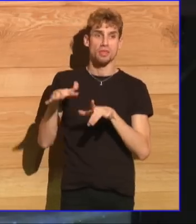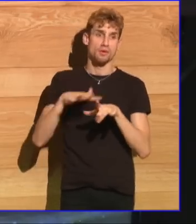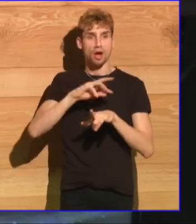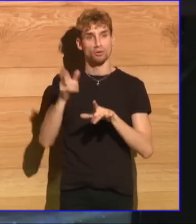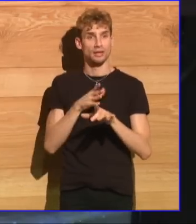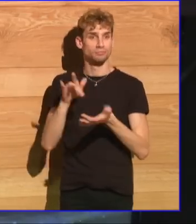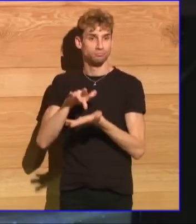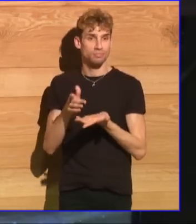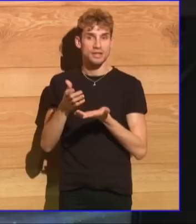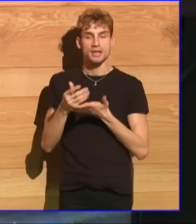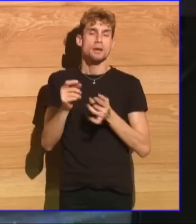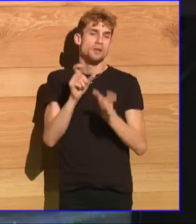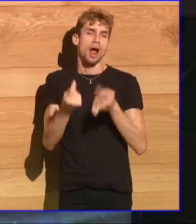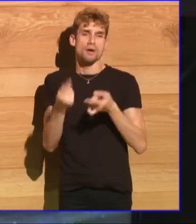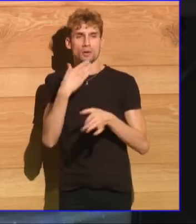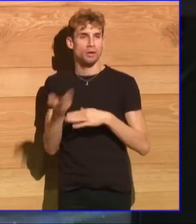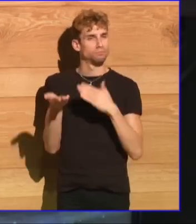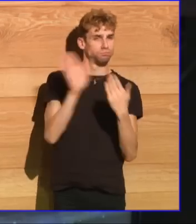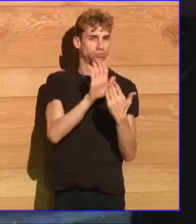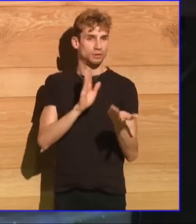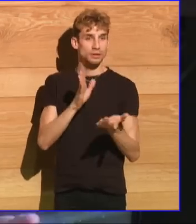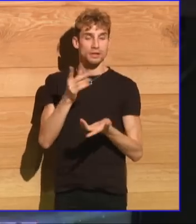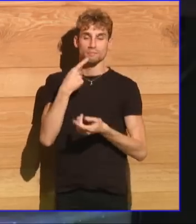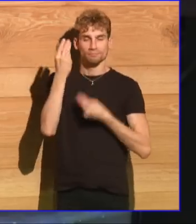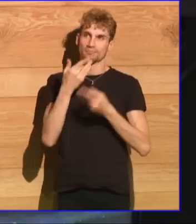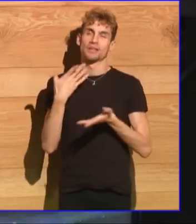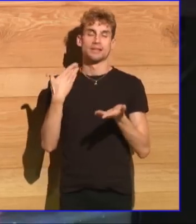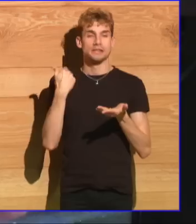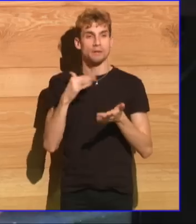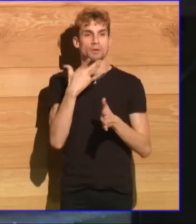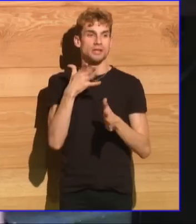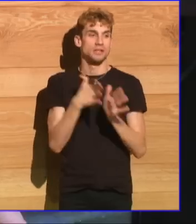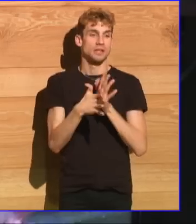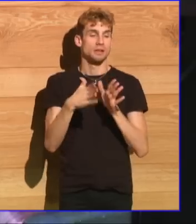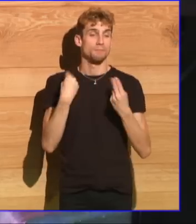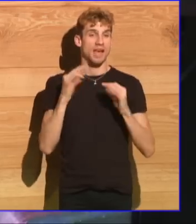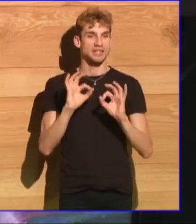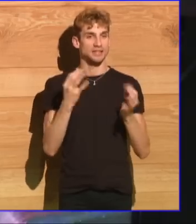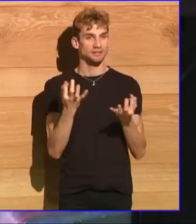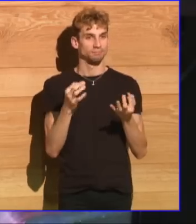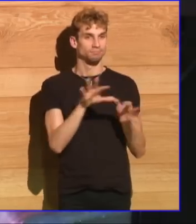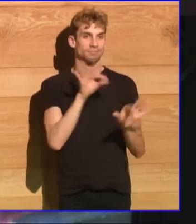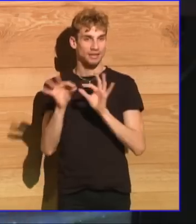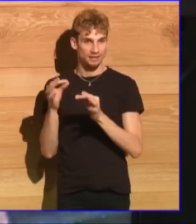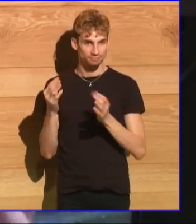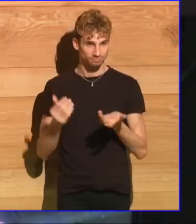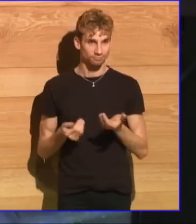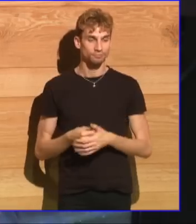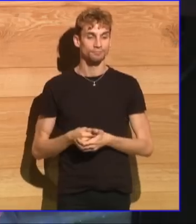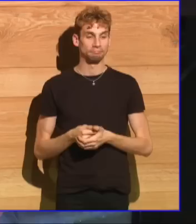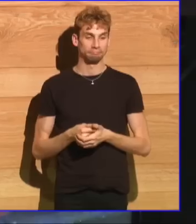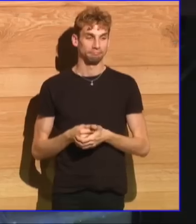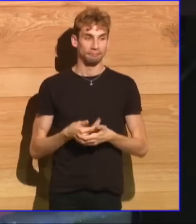alguien puede echártelo en cara. Entonces no estás consiguiendo, dice, bueno, ya, pero es que todo es elegir. Todo es elegir. Y si esto es muy